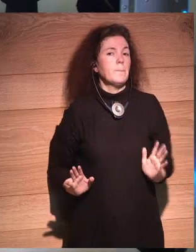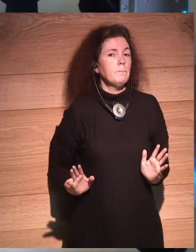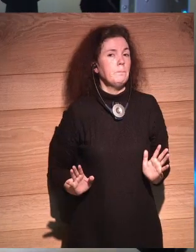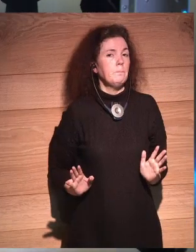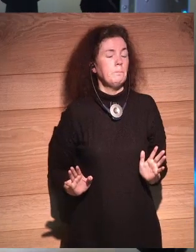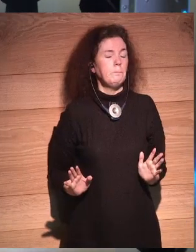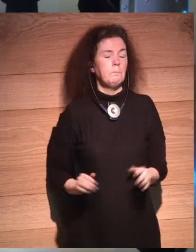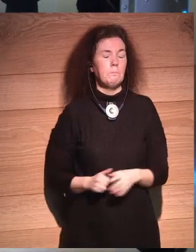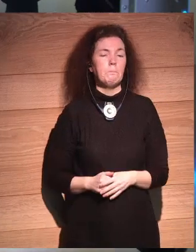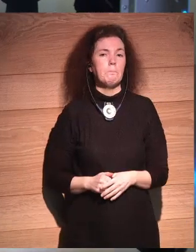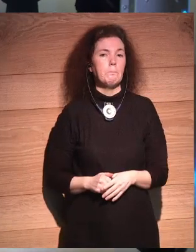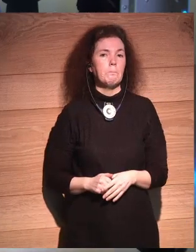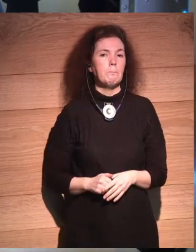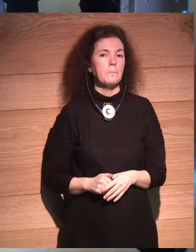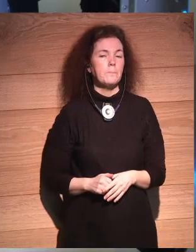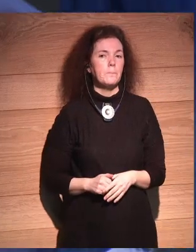Bueno, una buena pregunta.